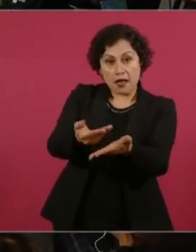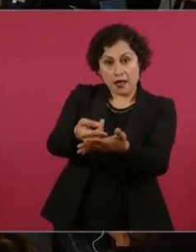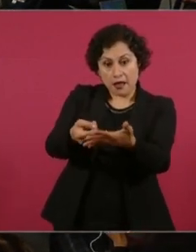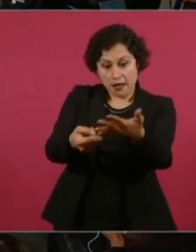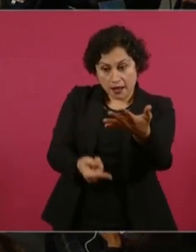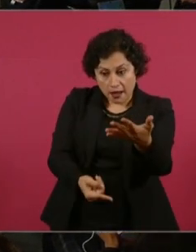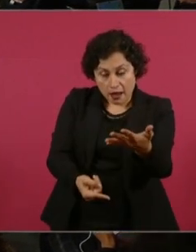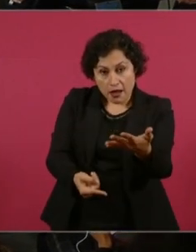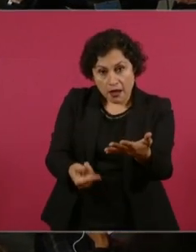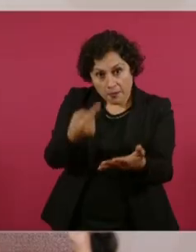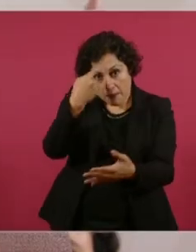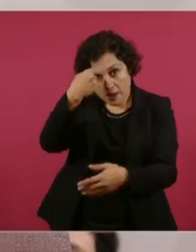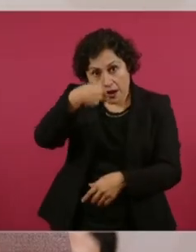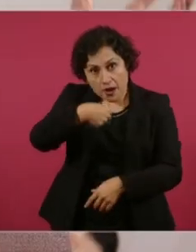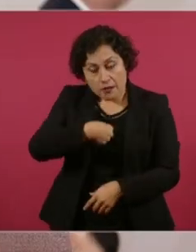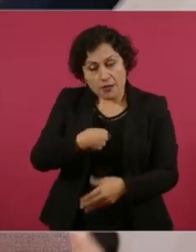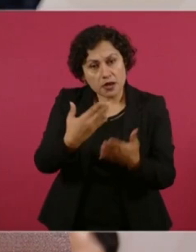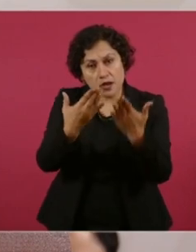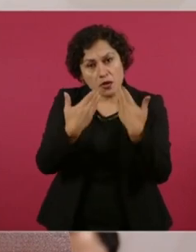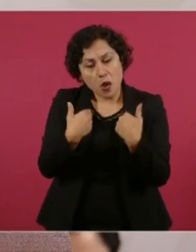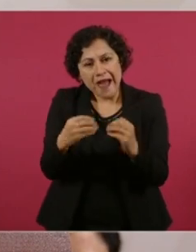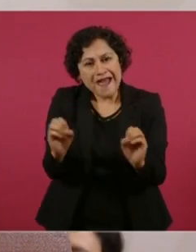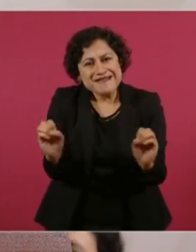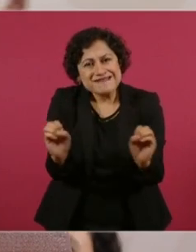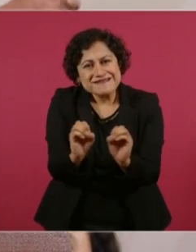el señalamiento, nada más porque